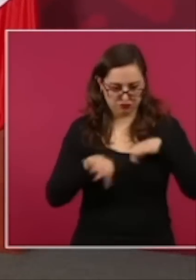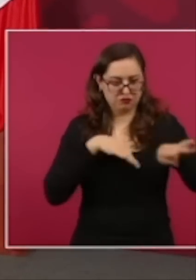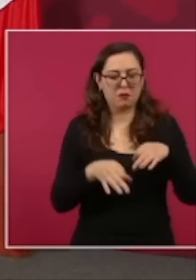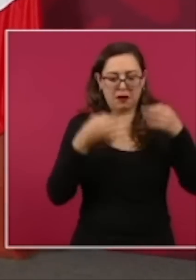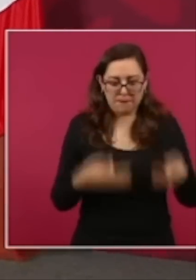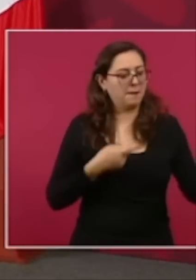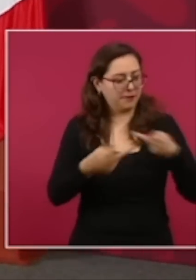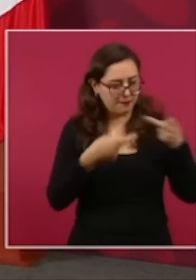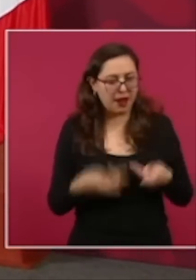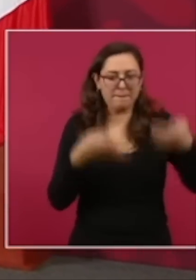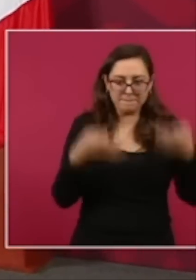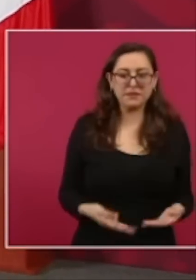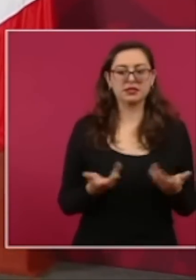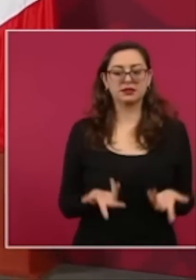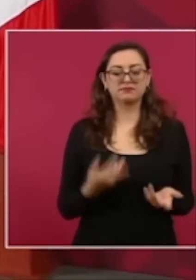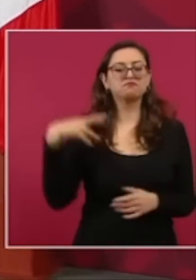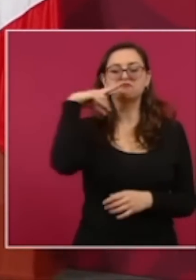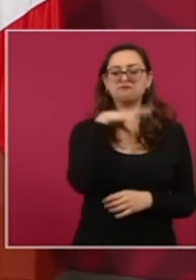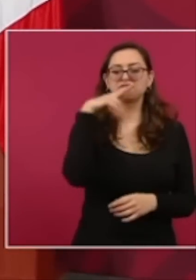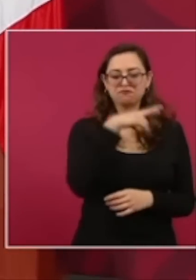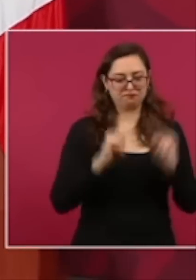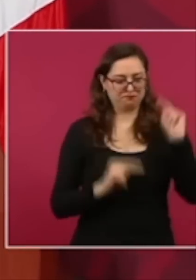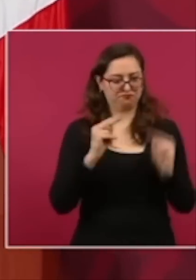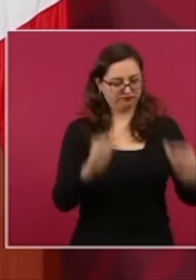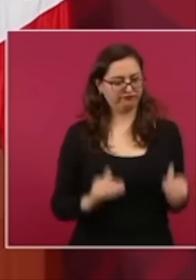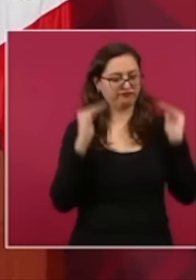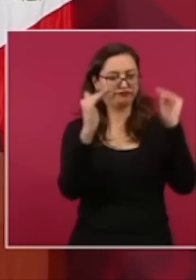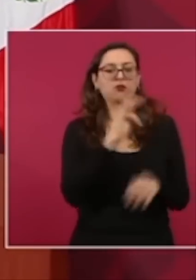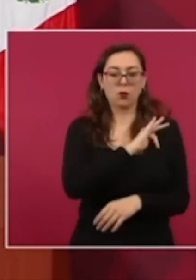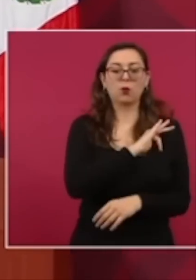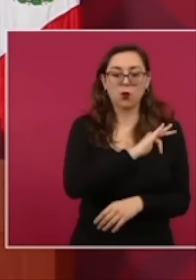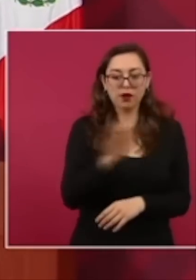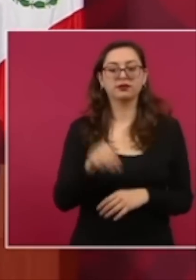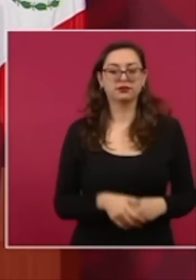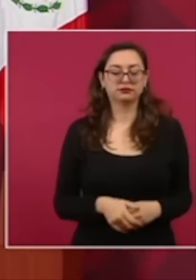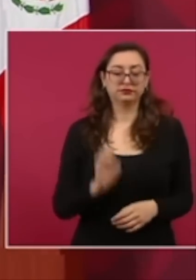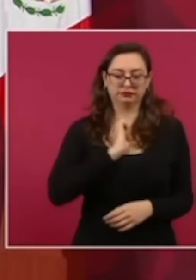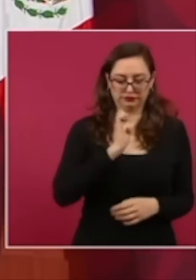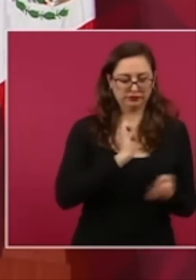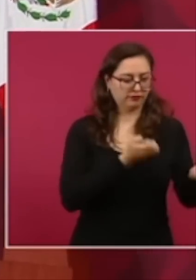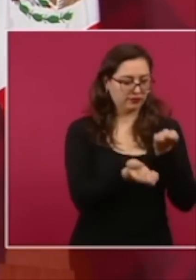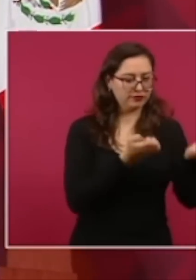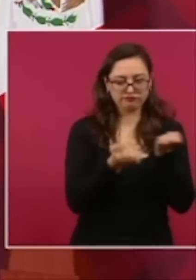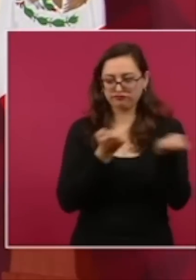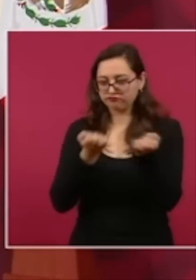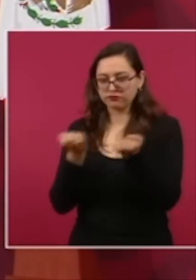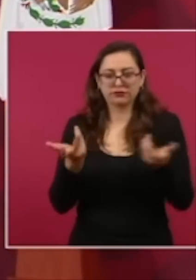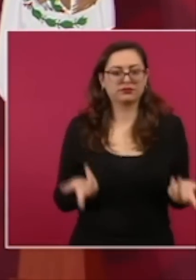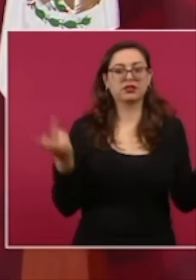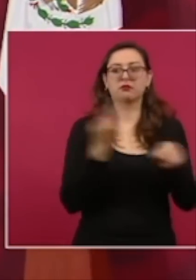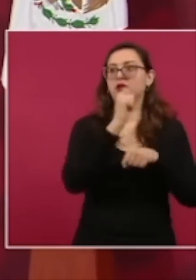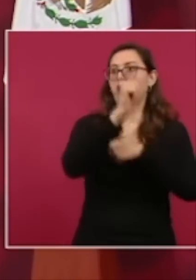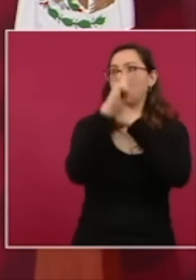de preparación, de entrenamiento, los países donde hay